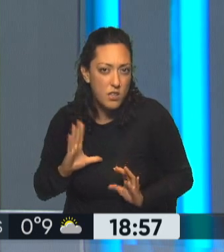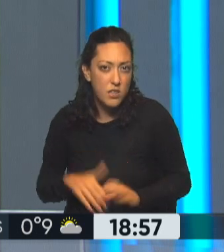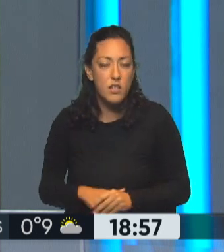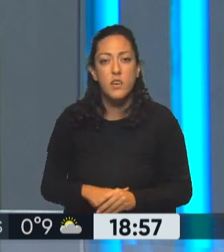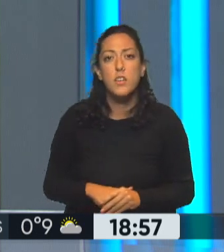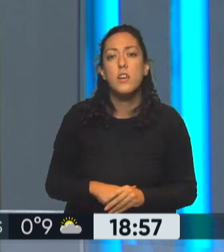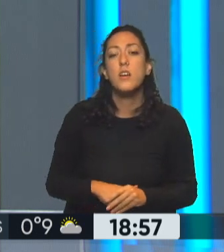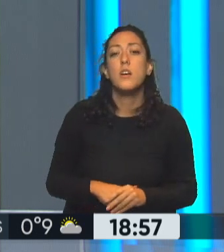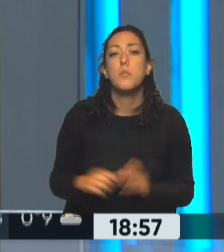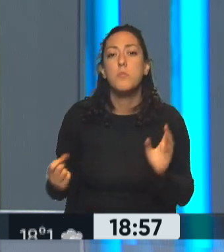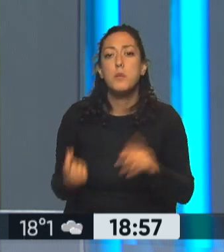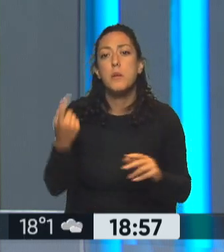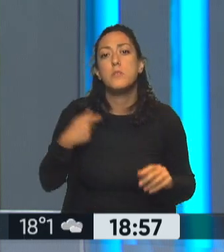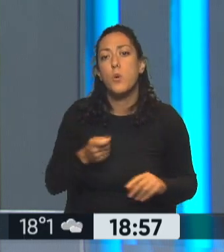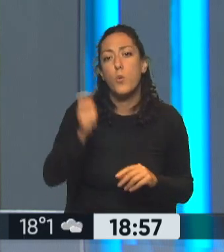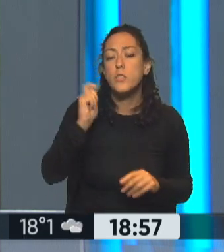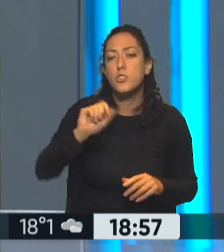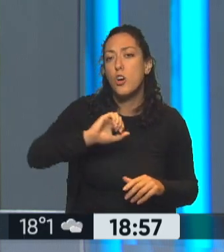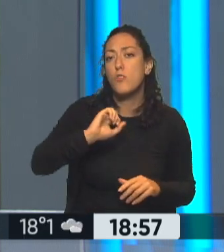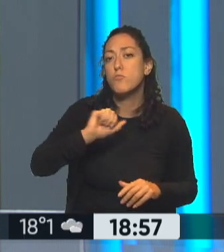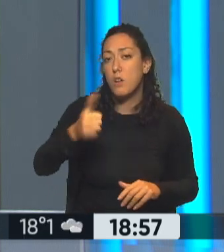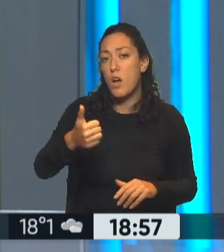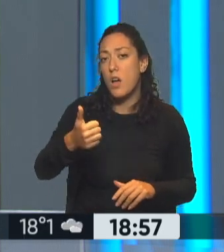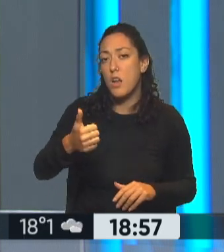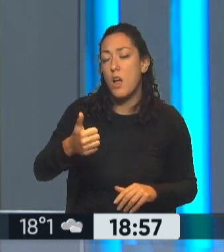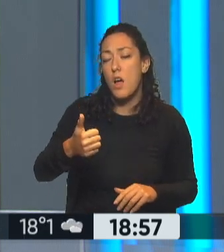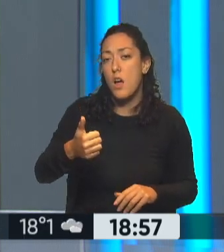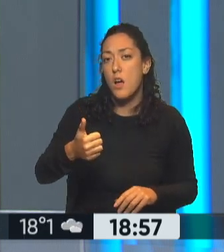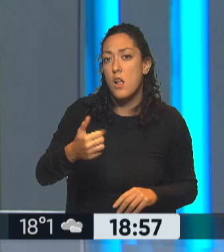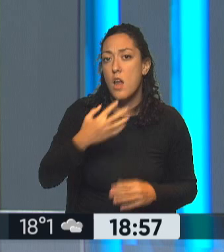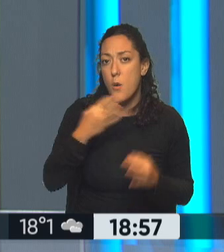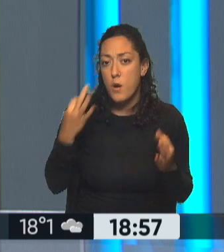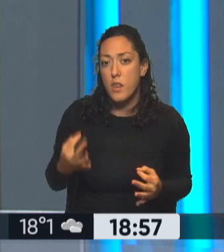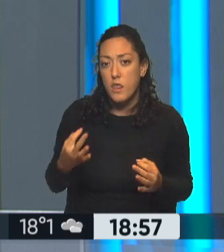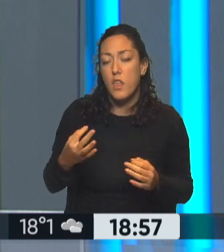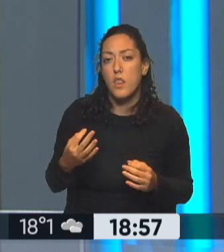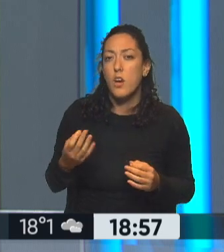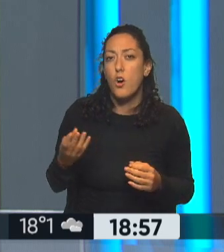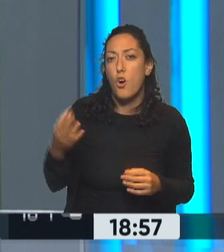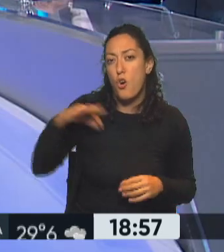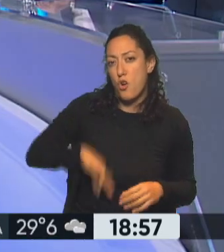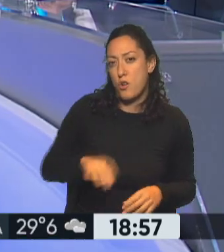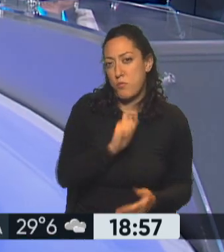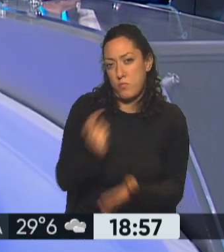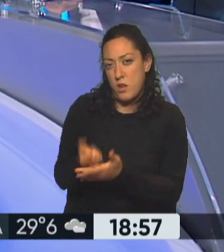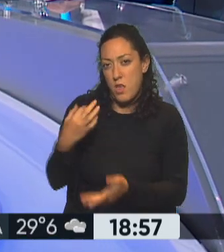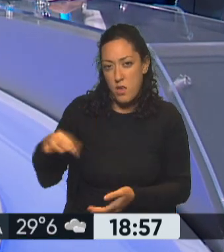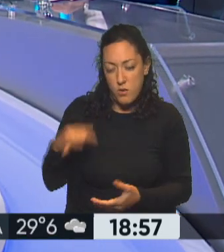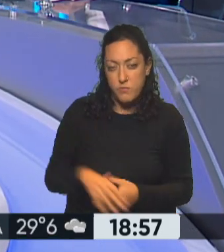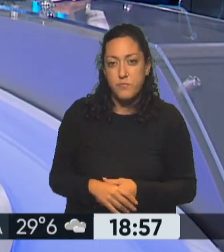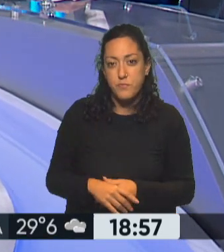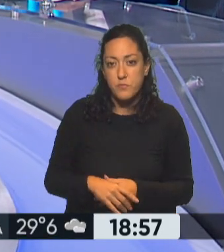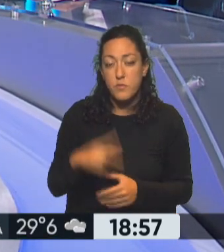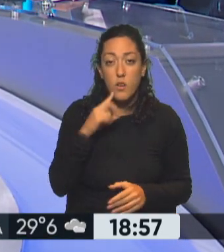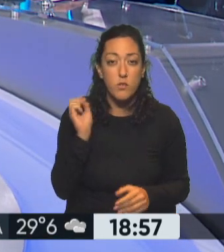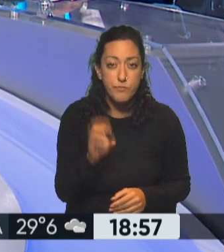ellos, que termina con un juicio ganado, merece que se le regulen honorarios. Está claramente el primer